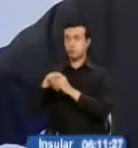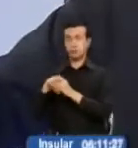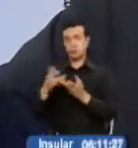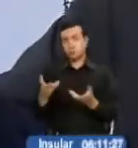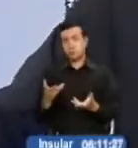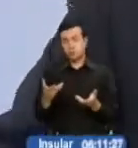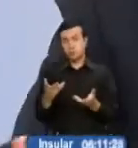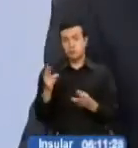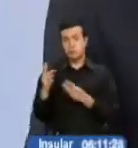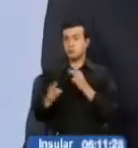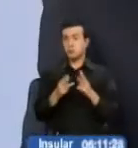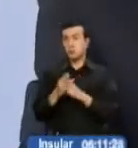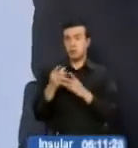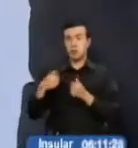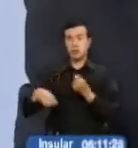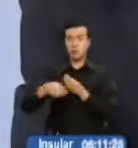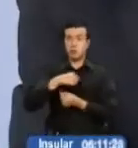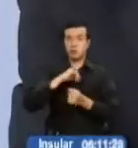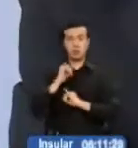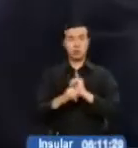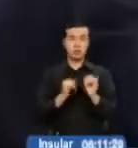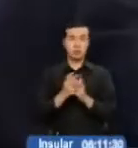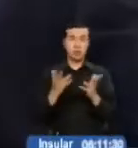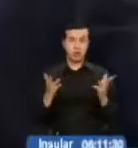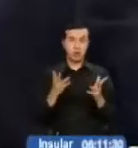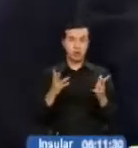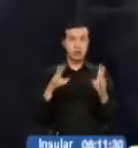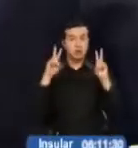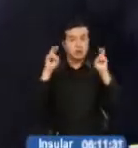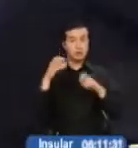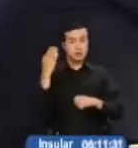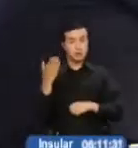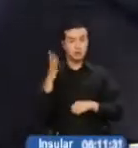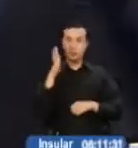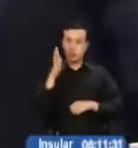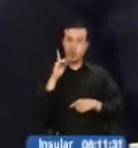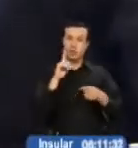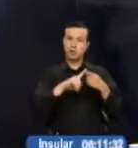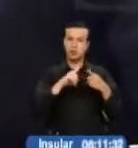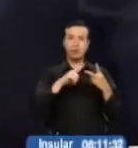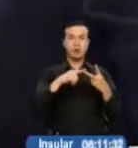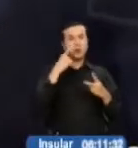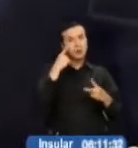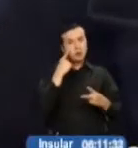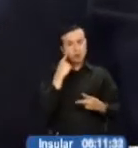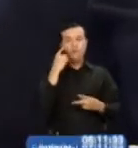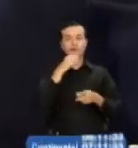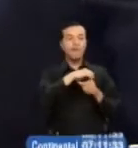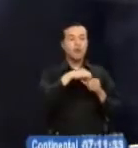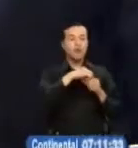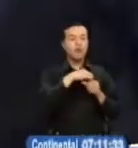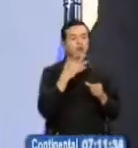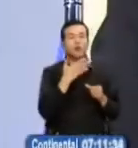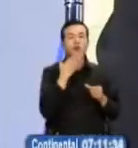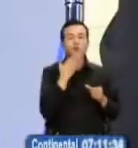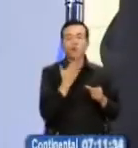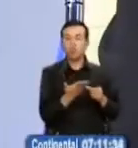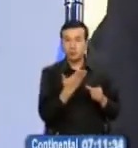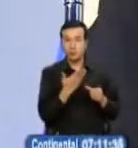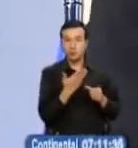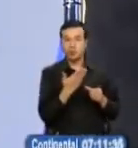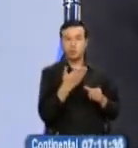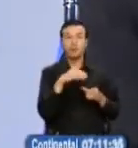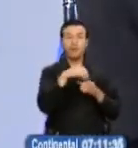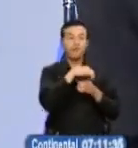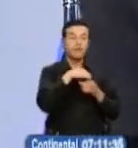existiría en ninguna parte del mundo la inversión extranjera. El tema no es ese, el tema es probar el origen de los fondos. Primero, los orígenes